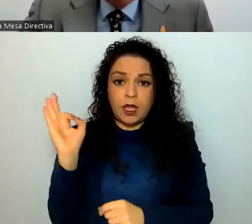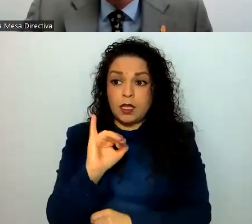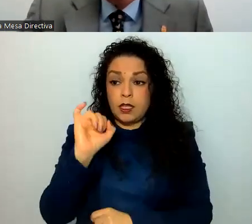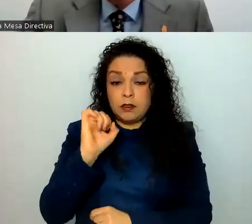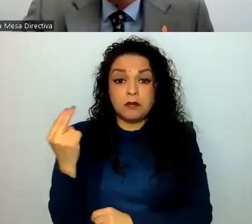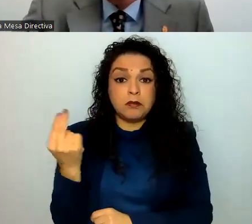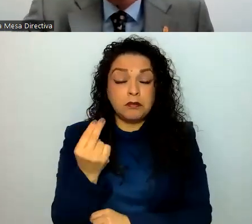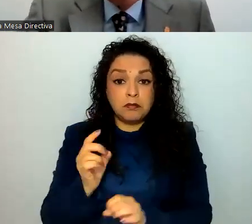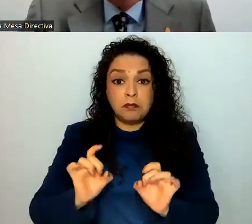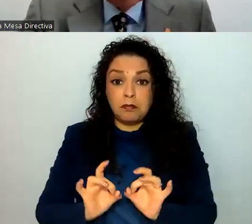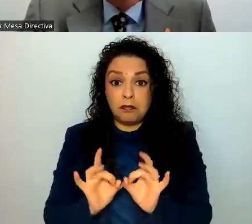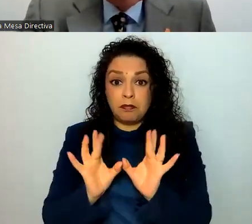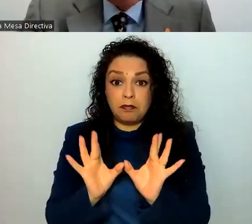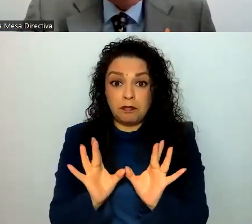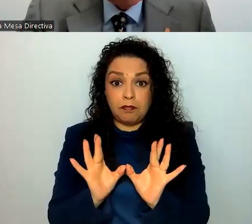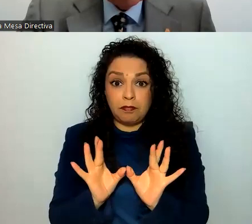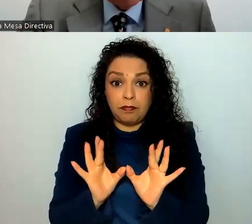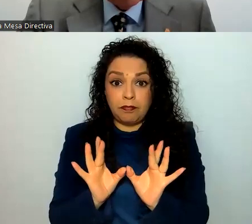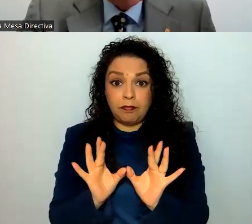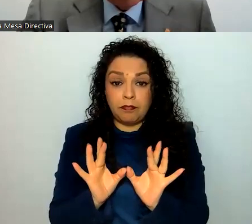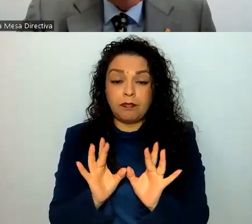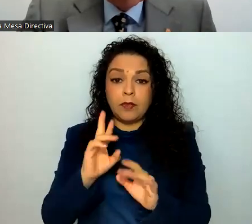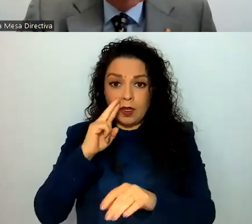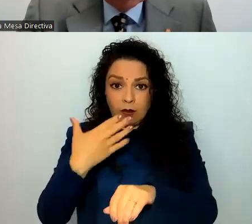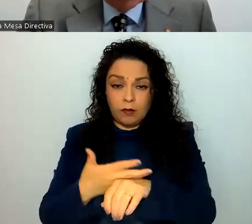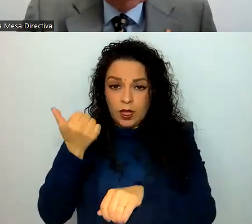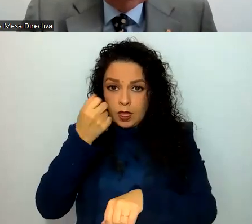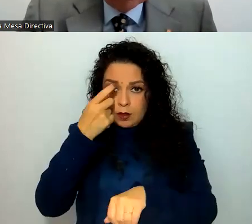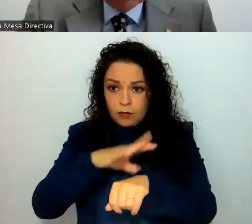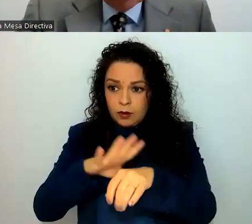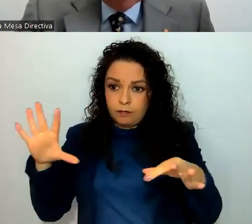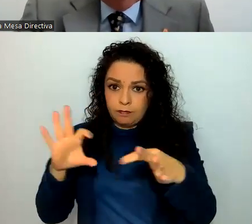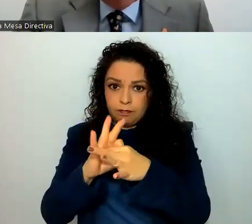del procedimiento de responsabilidad administrativa que corresponda.